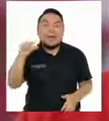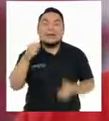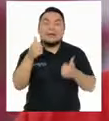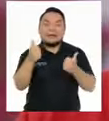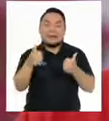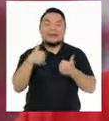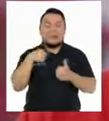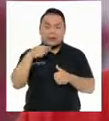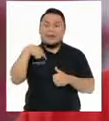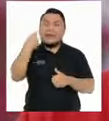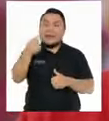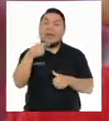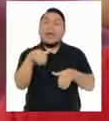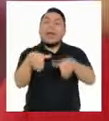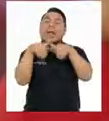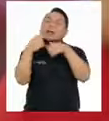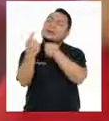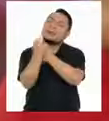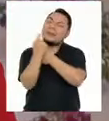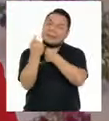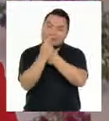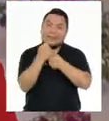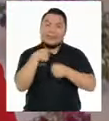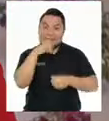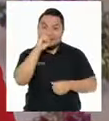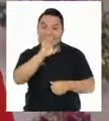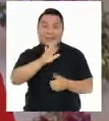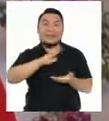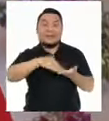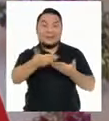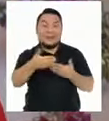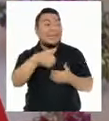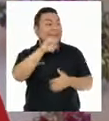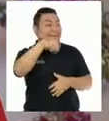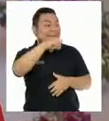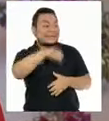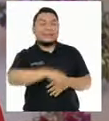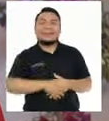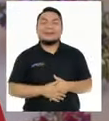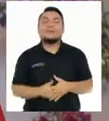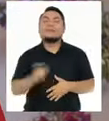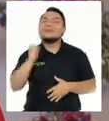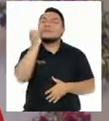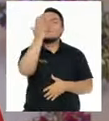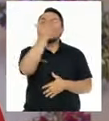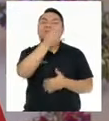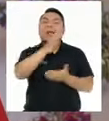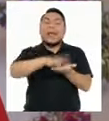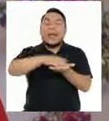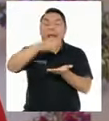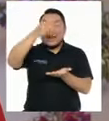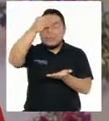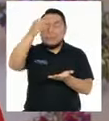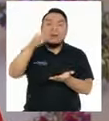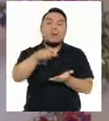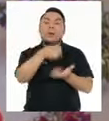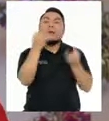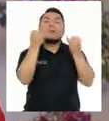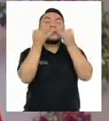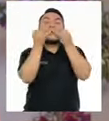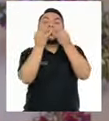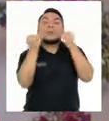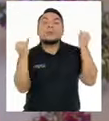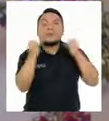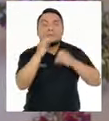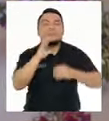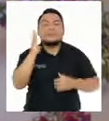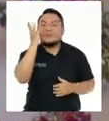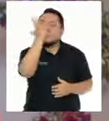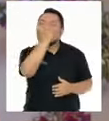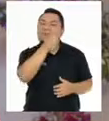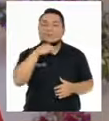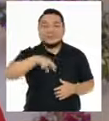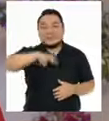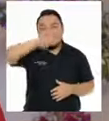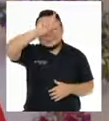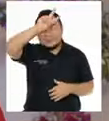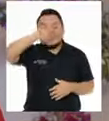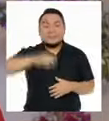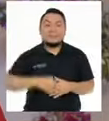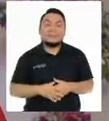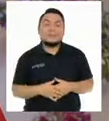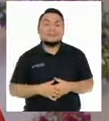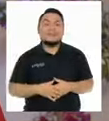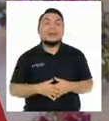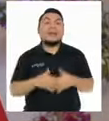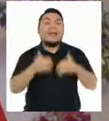que también me enseñe. ¡Sí! ¡Claro! Es hermoso aprender a hablar otras lenguas de nuestro lindo Perú.